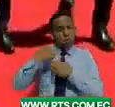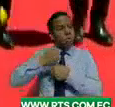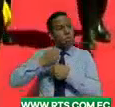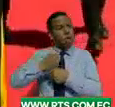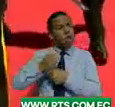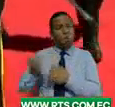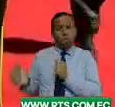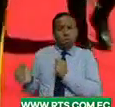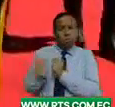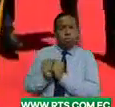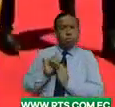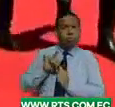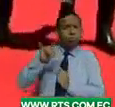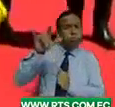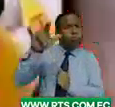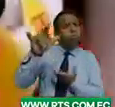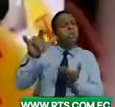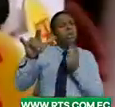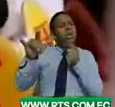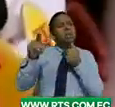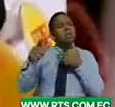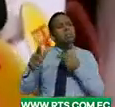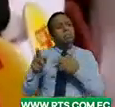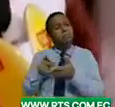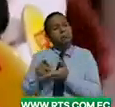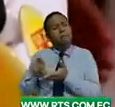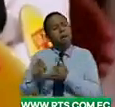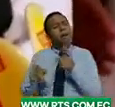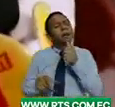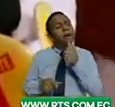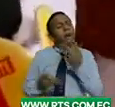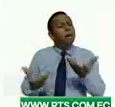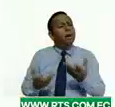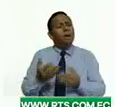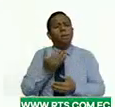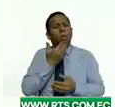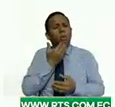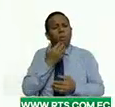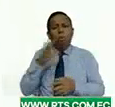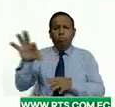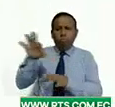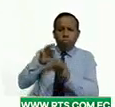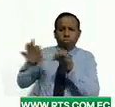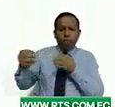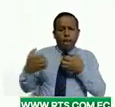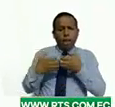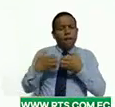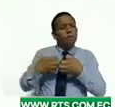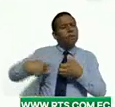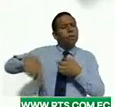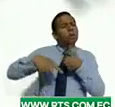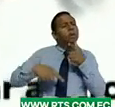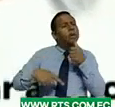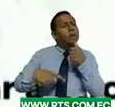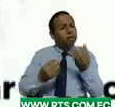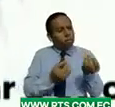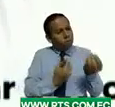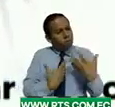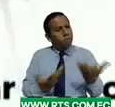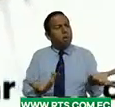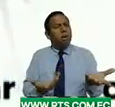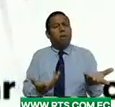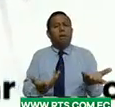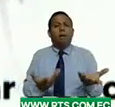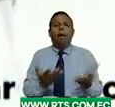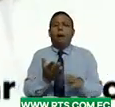quién asumirá los gastos. Además, que se aclare quiénes integrarán su equipo de seguridad, algo que Abad había solicitado previamente al